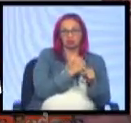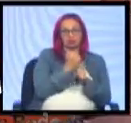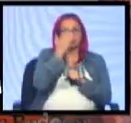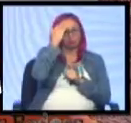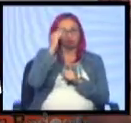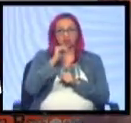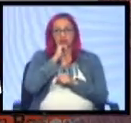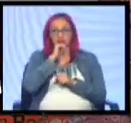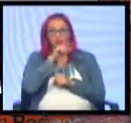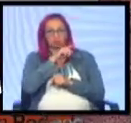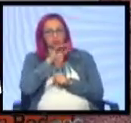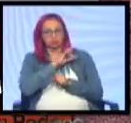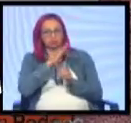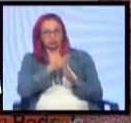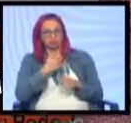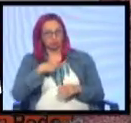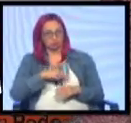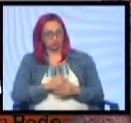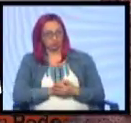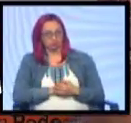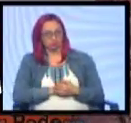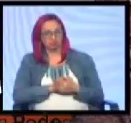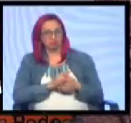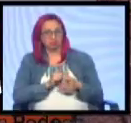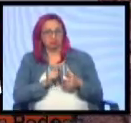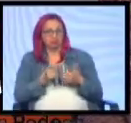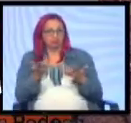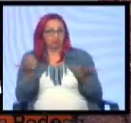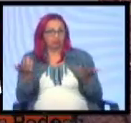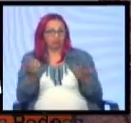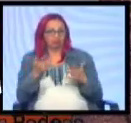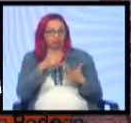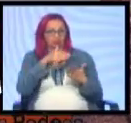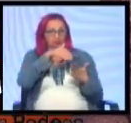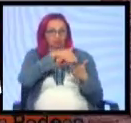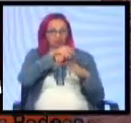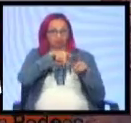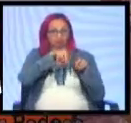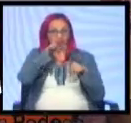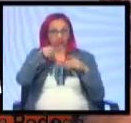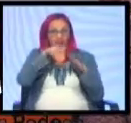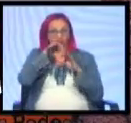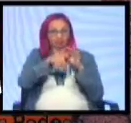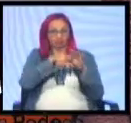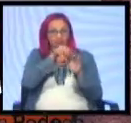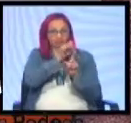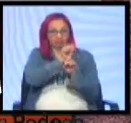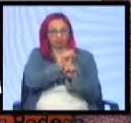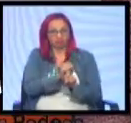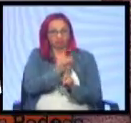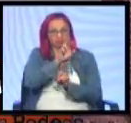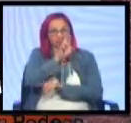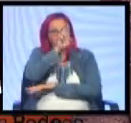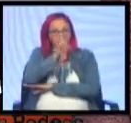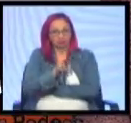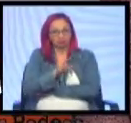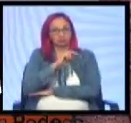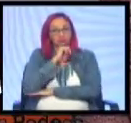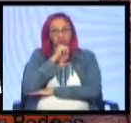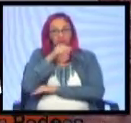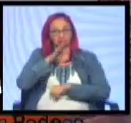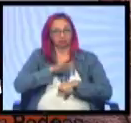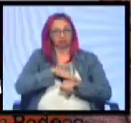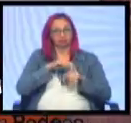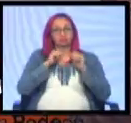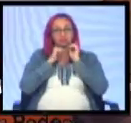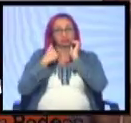porque no son funcionarios nuestros. Y entonces los entes que regulan todo este tipo de situaciones en Costa Rica no nos lo